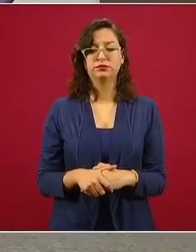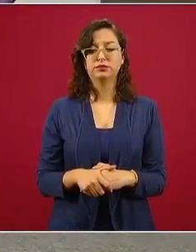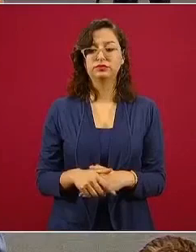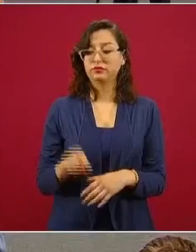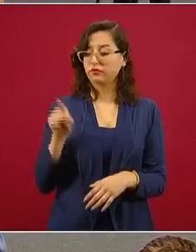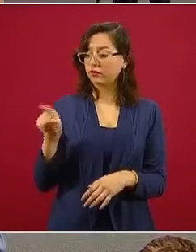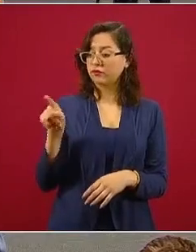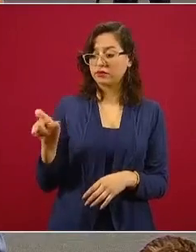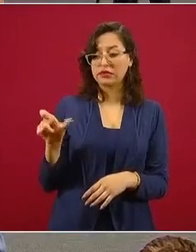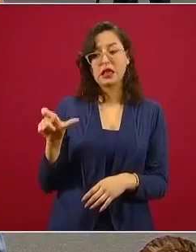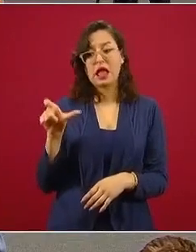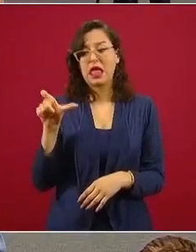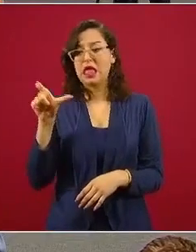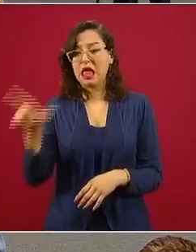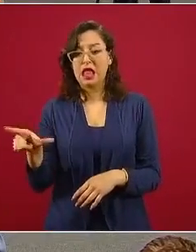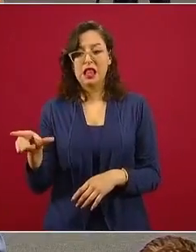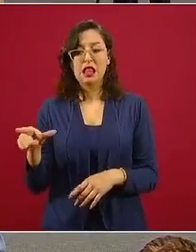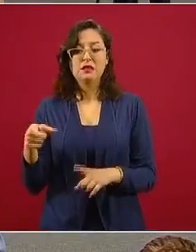actor principal